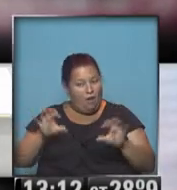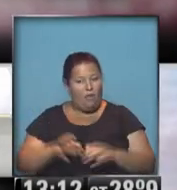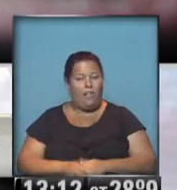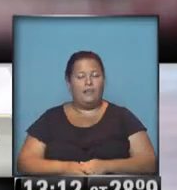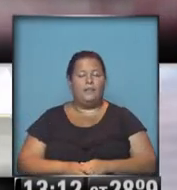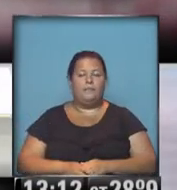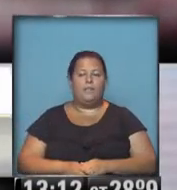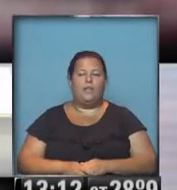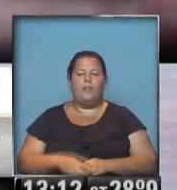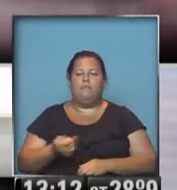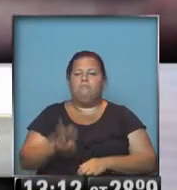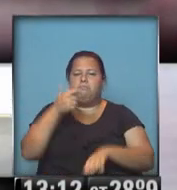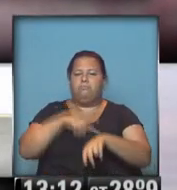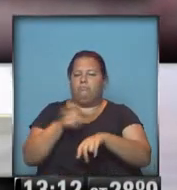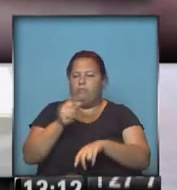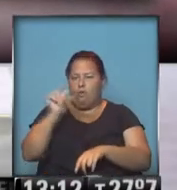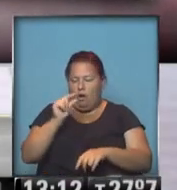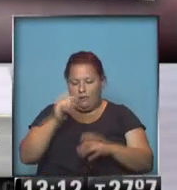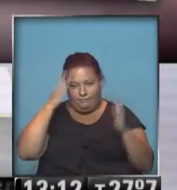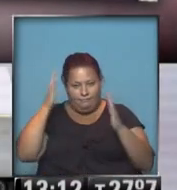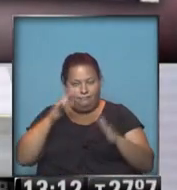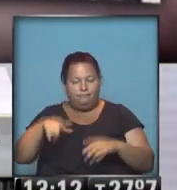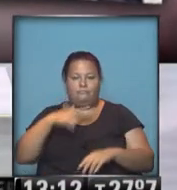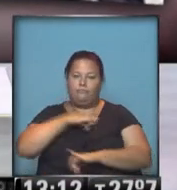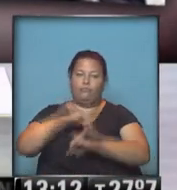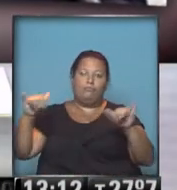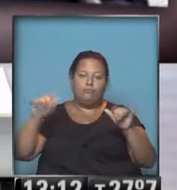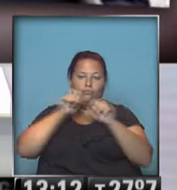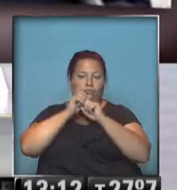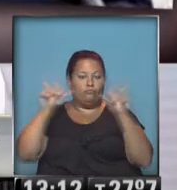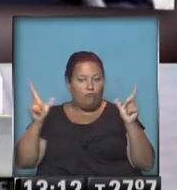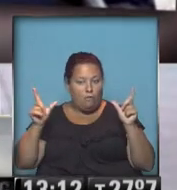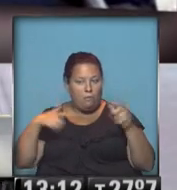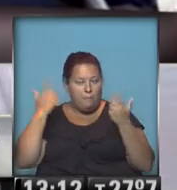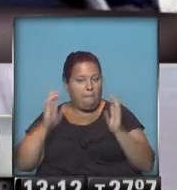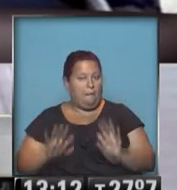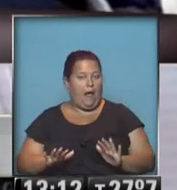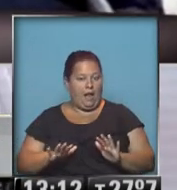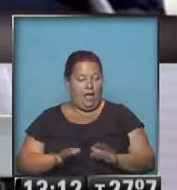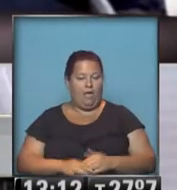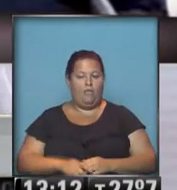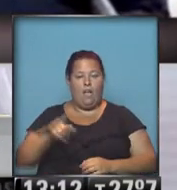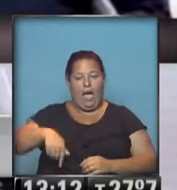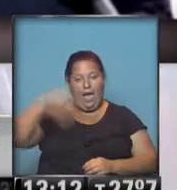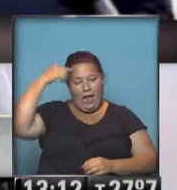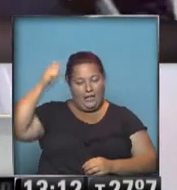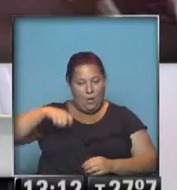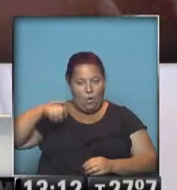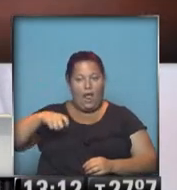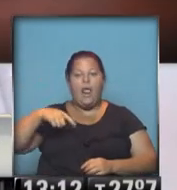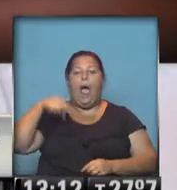luego de un breve cuarto intermedio y un simbronazo donde esta noticia realmente mucha conmoción aquí en el tribunal la audiencia